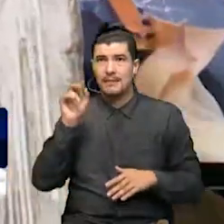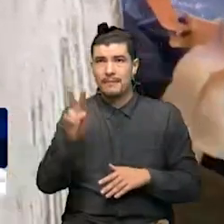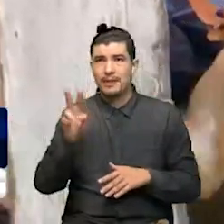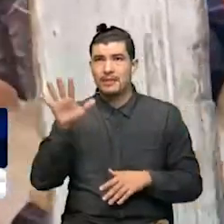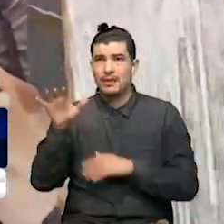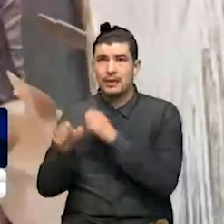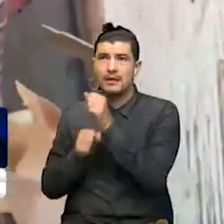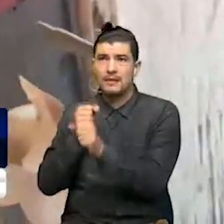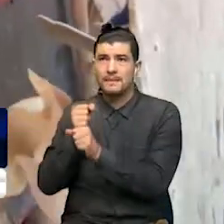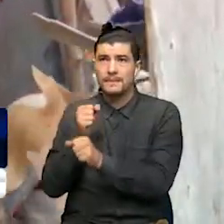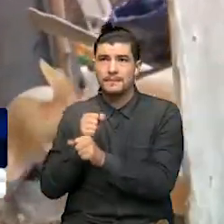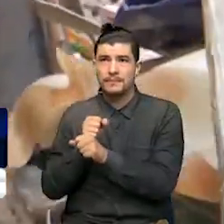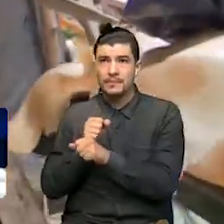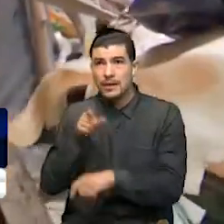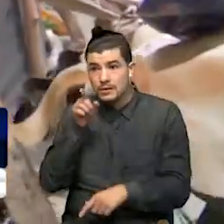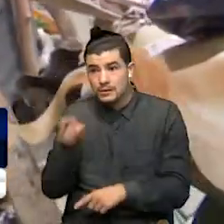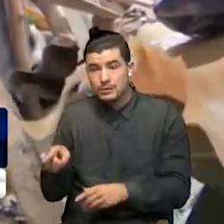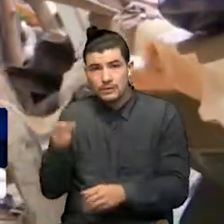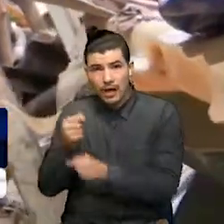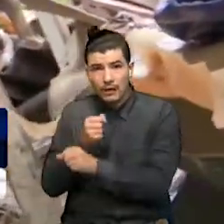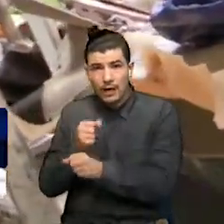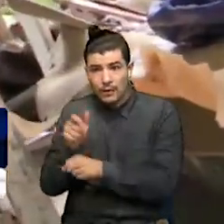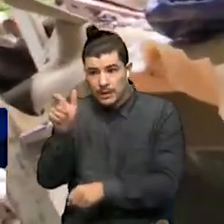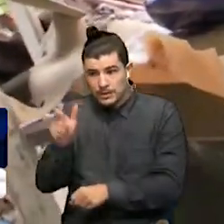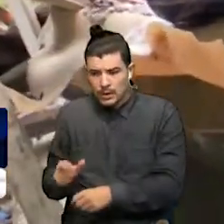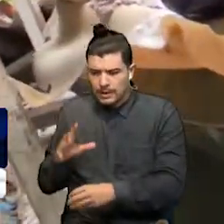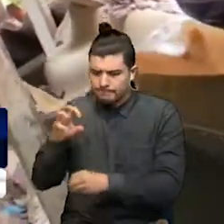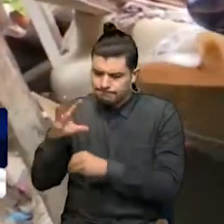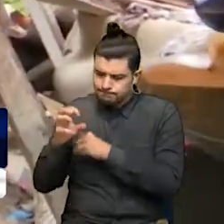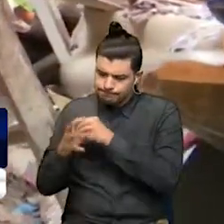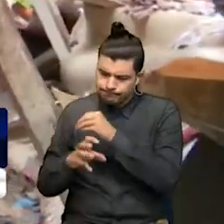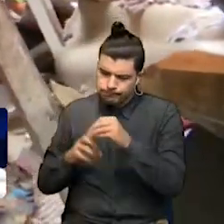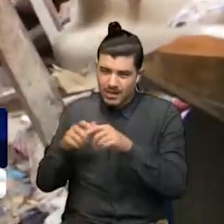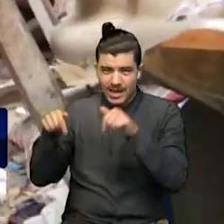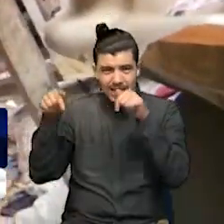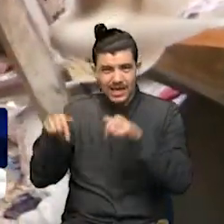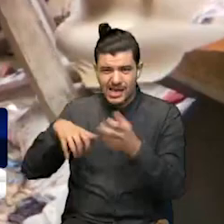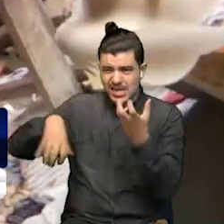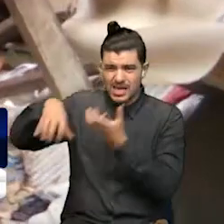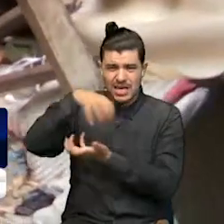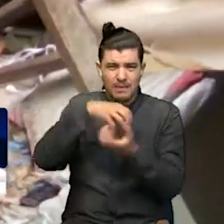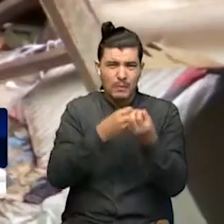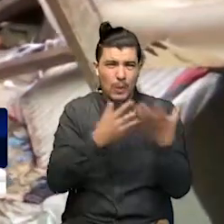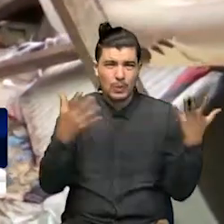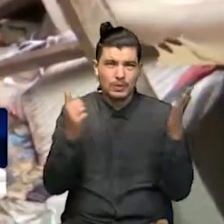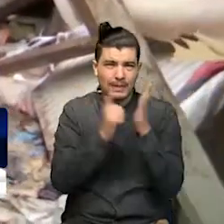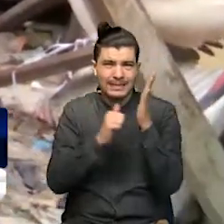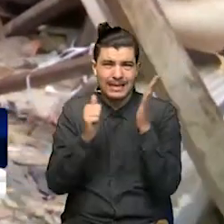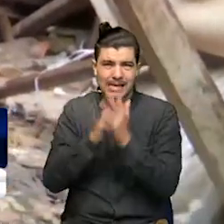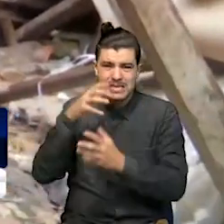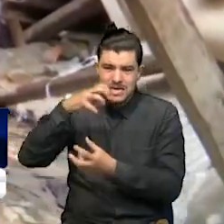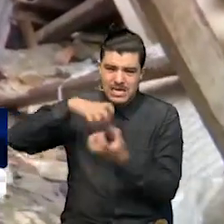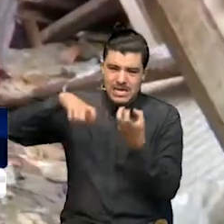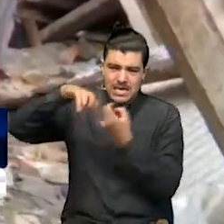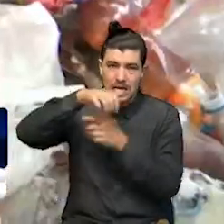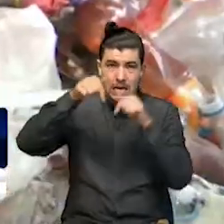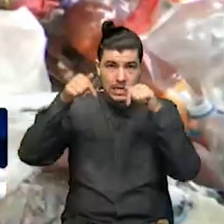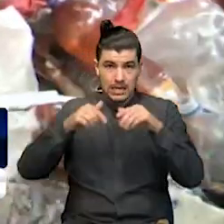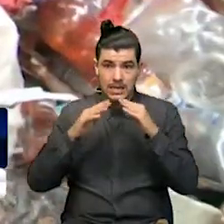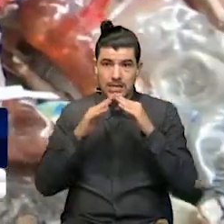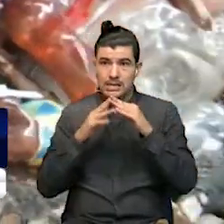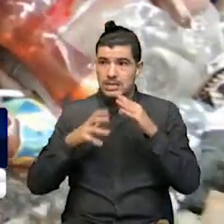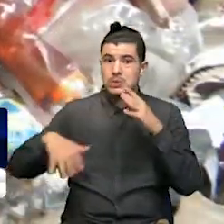años. Su oficio como reciclador hace que mantenga este tipo de materiales en este